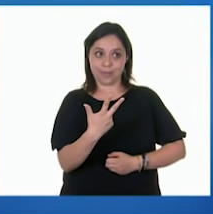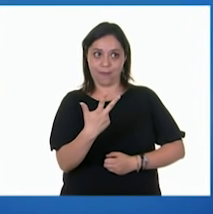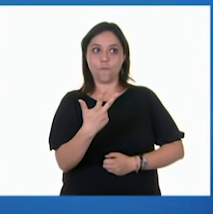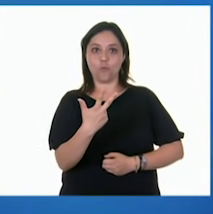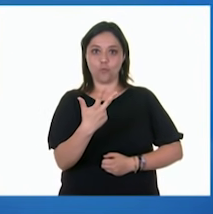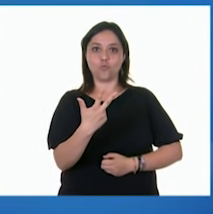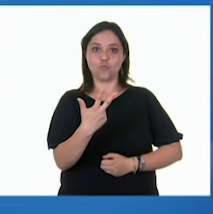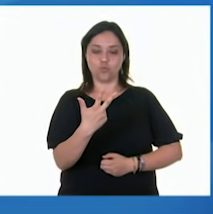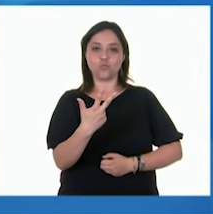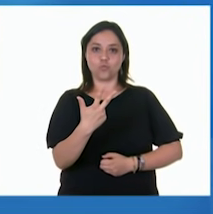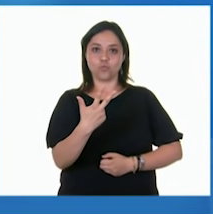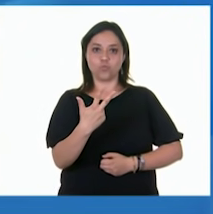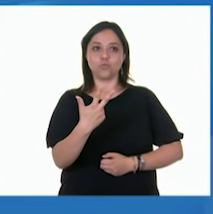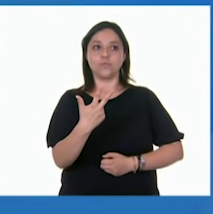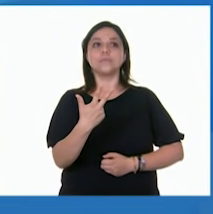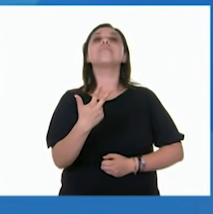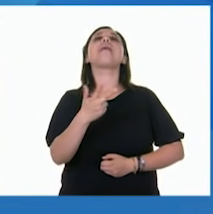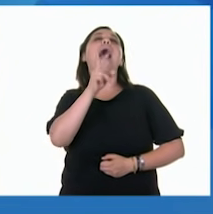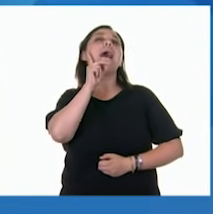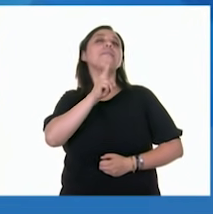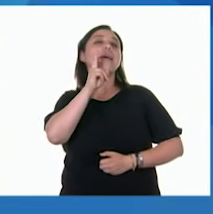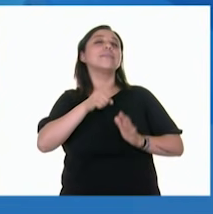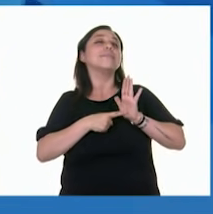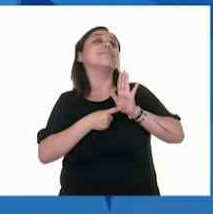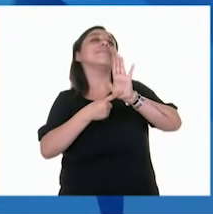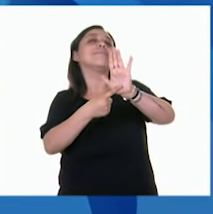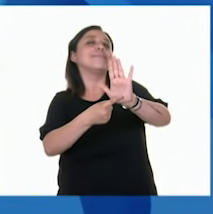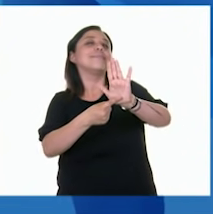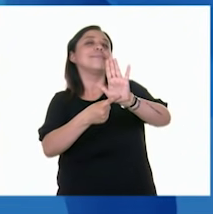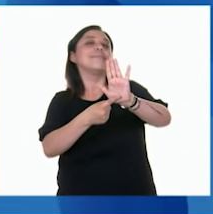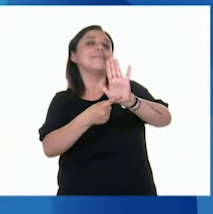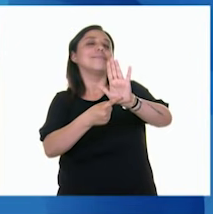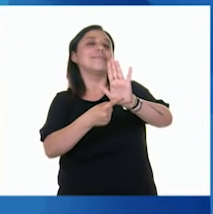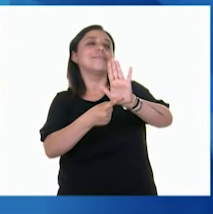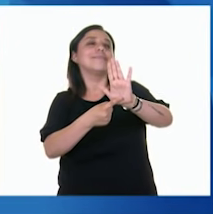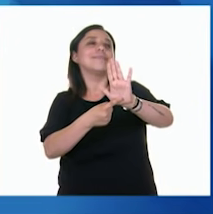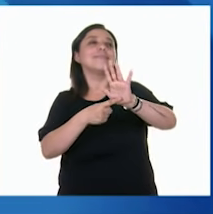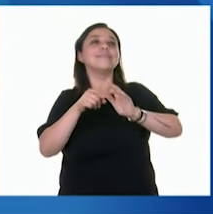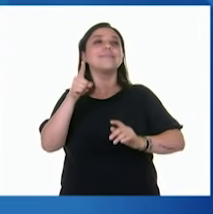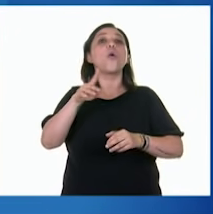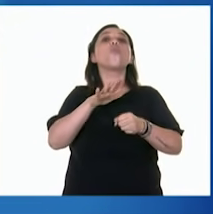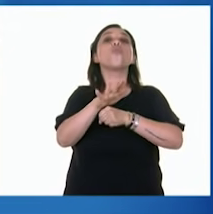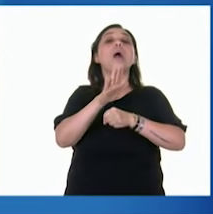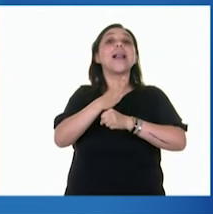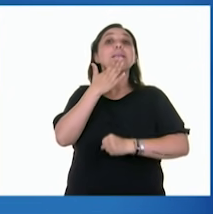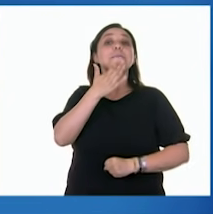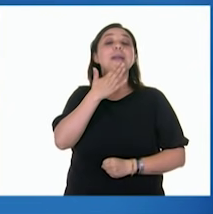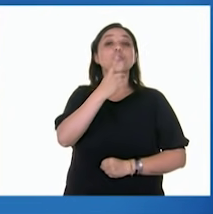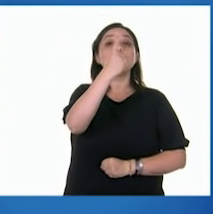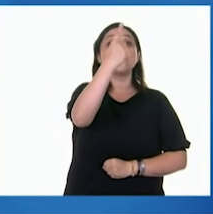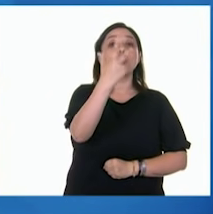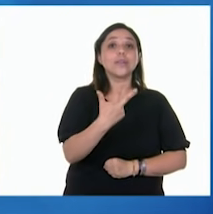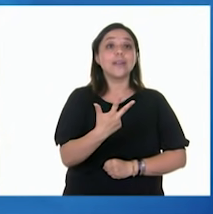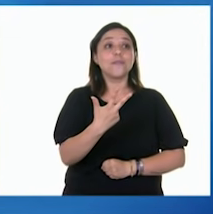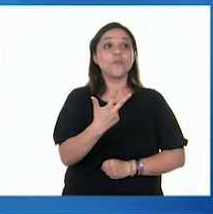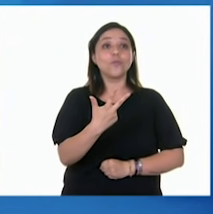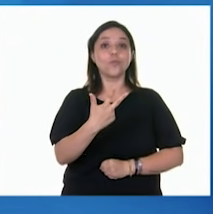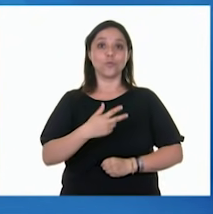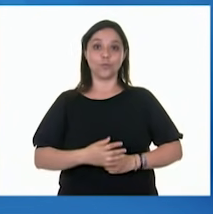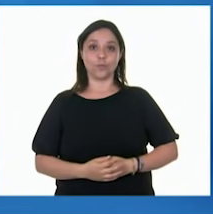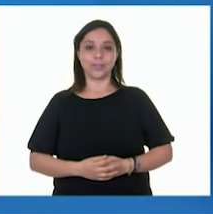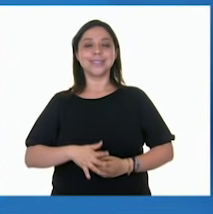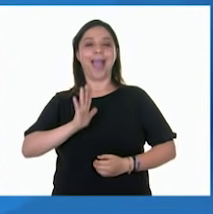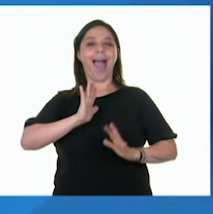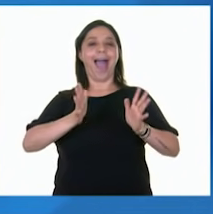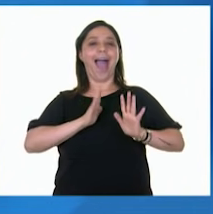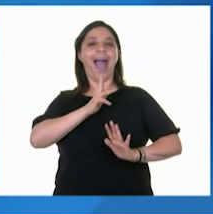Nuevamente les doy 3 opciones. Vamos a ver. ¿Cuál consideran que es la correcta? 1/8. Yo ya tengo